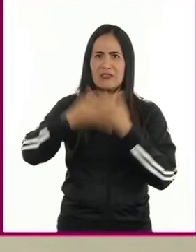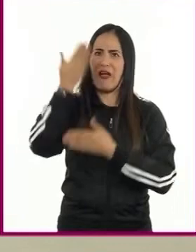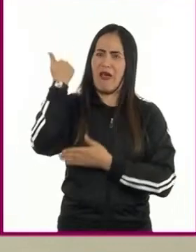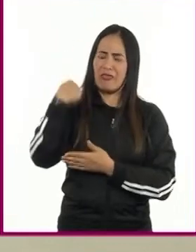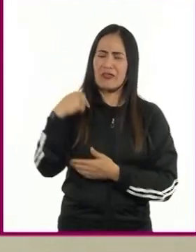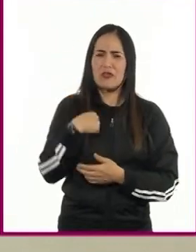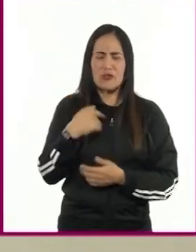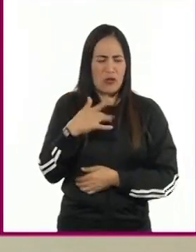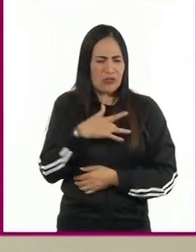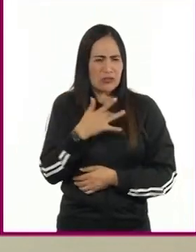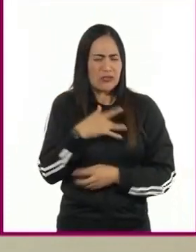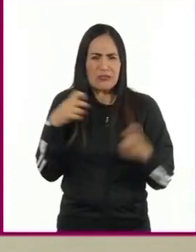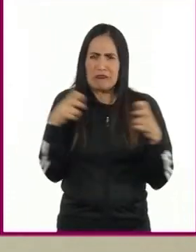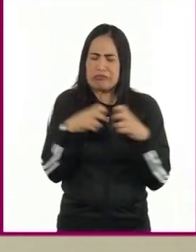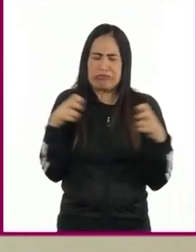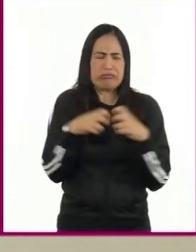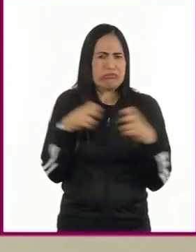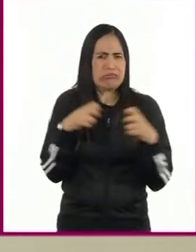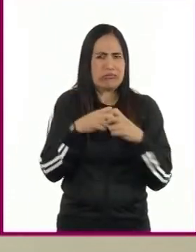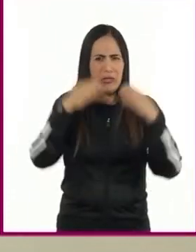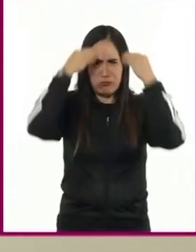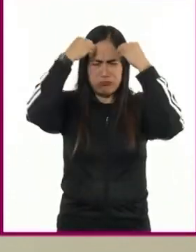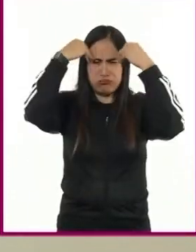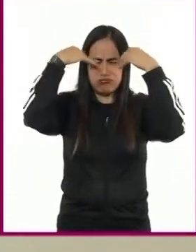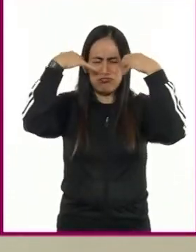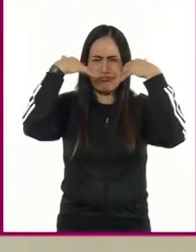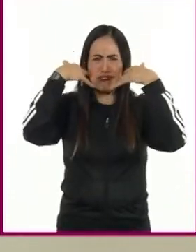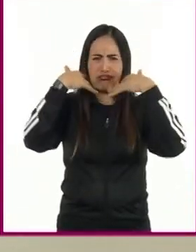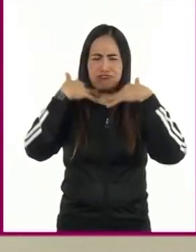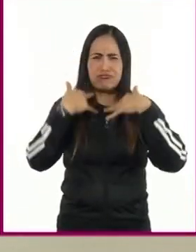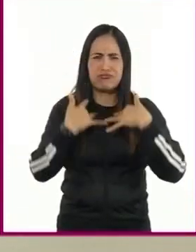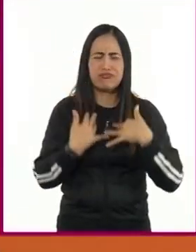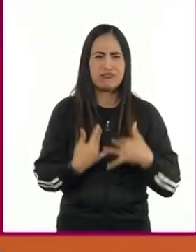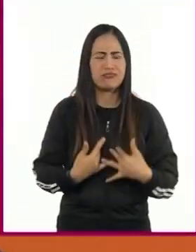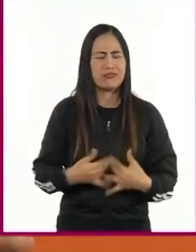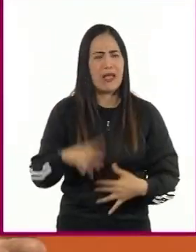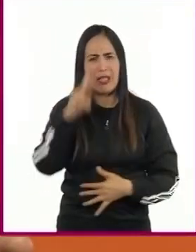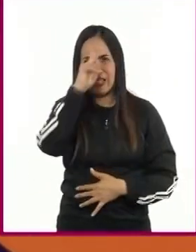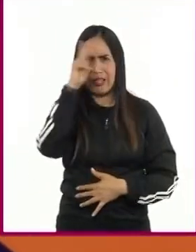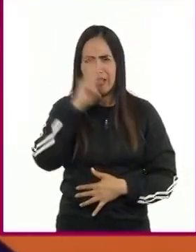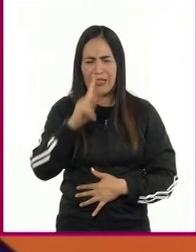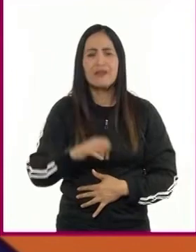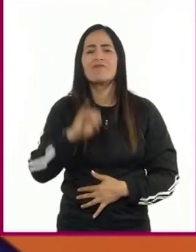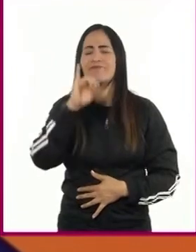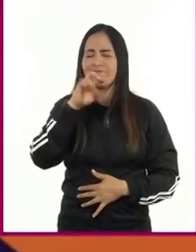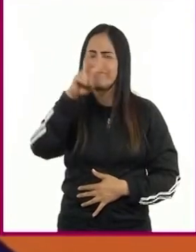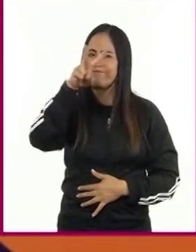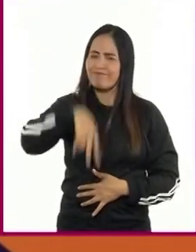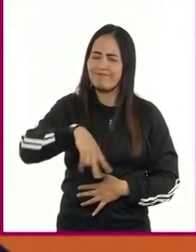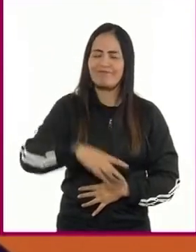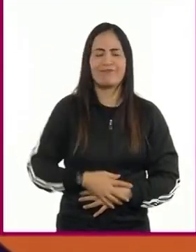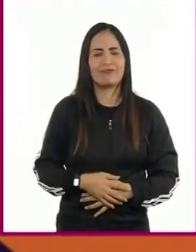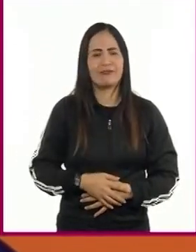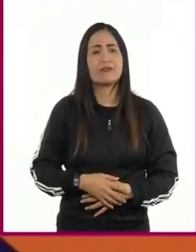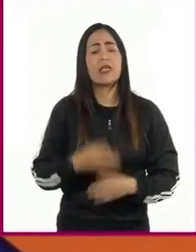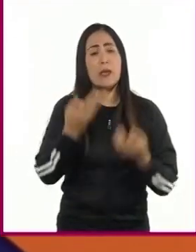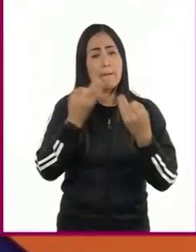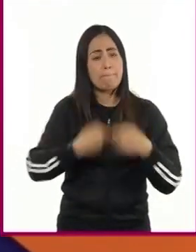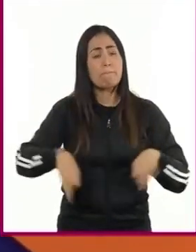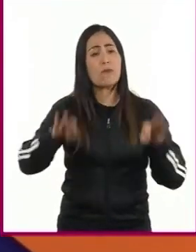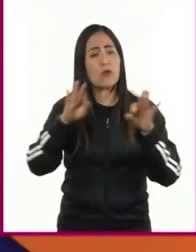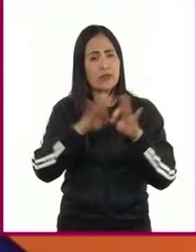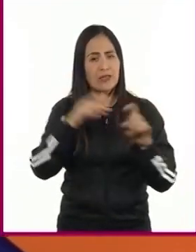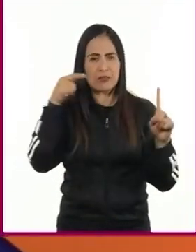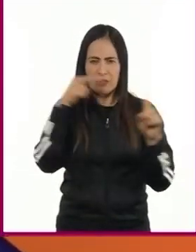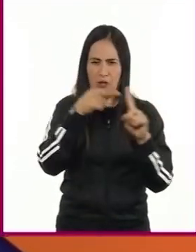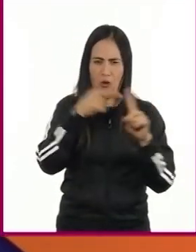a temblar como comadreja miedosa y a sudar como si hubiera corrido 100 kilómetros. Efectivamente, Daniel, de ahí la importancia del énfasis de esta